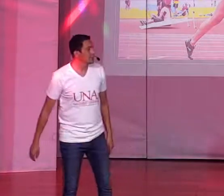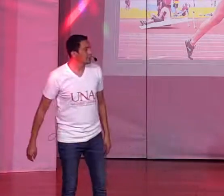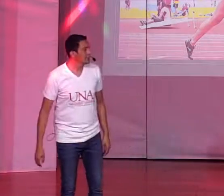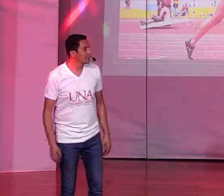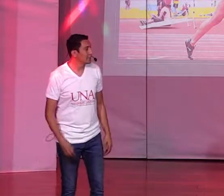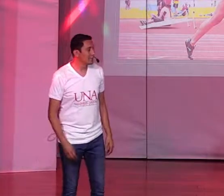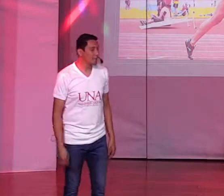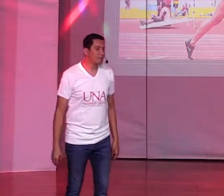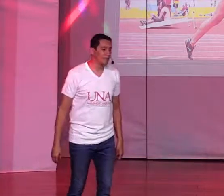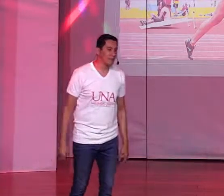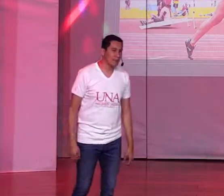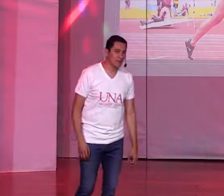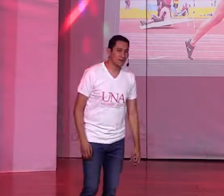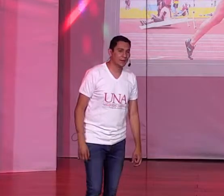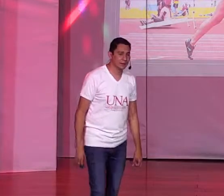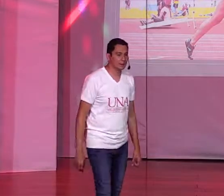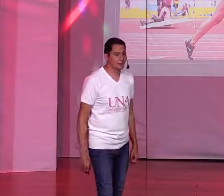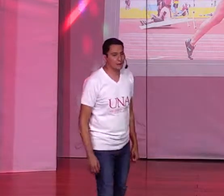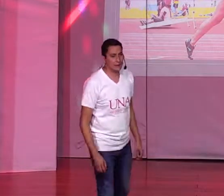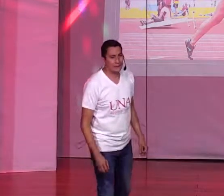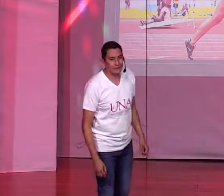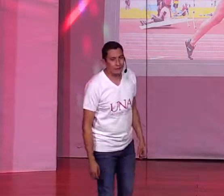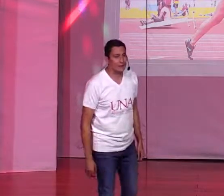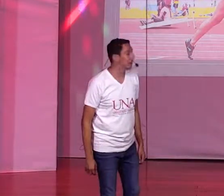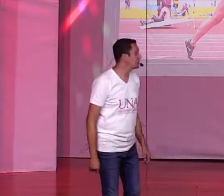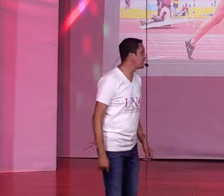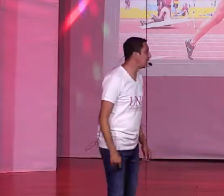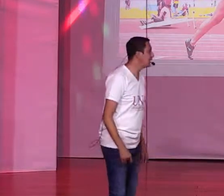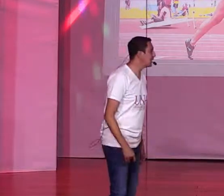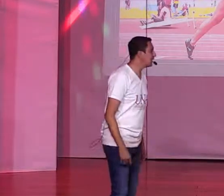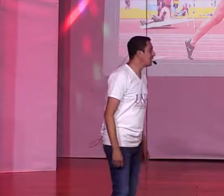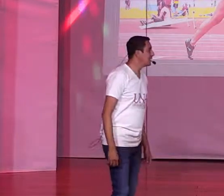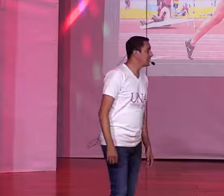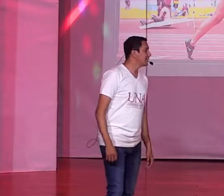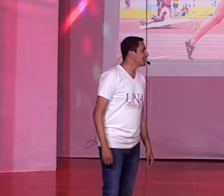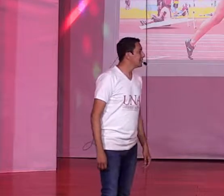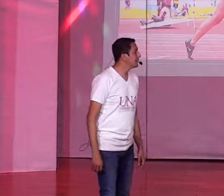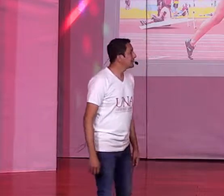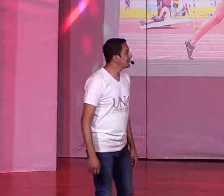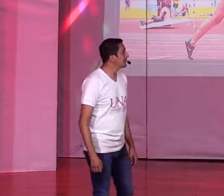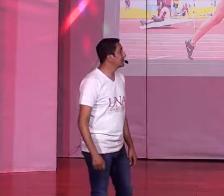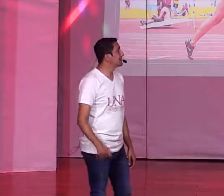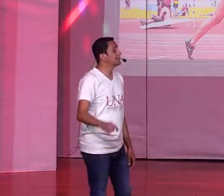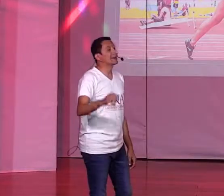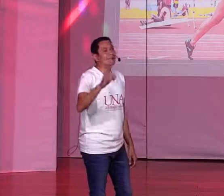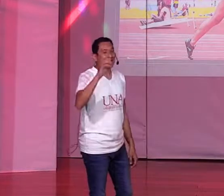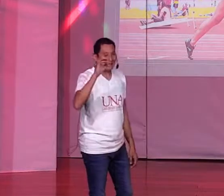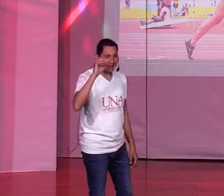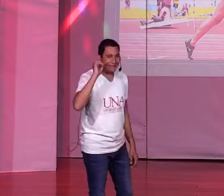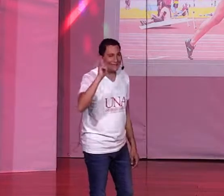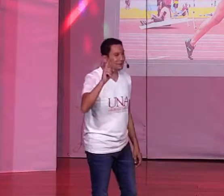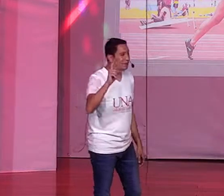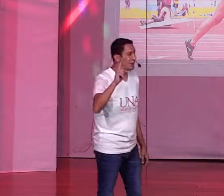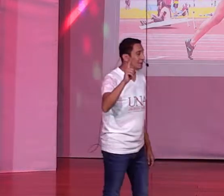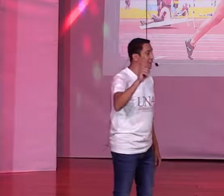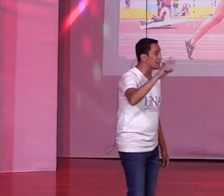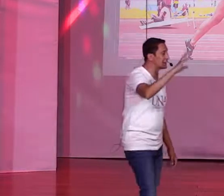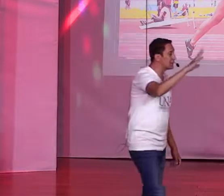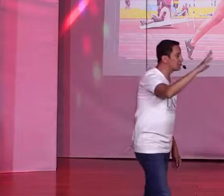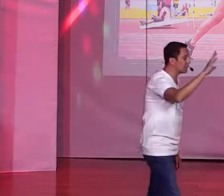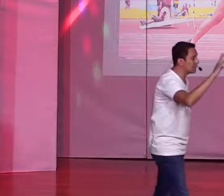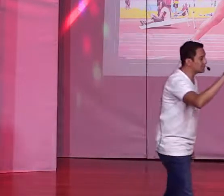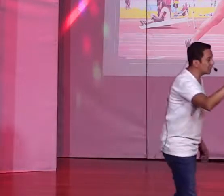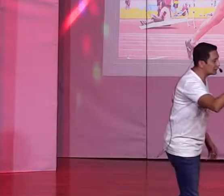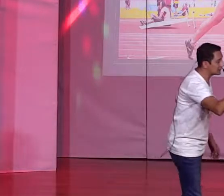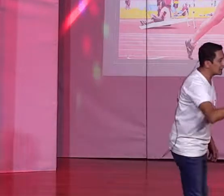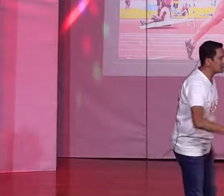bien, los compañeros que se han encargado de crear todo esto, ¿verdad? Exactamente, ¿cuál sería? Departamento de Orientación y Psicología. Ese es el primero, que okay, ya